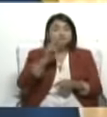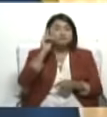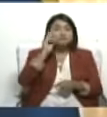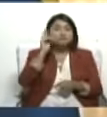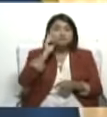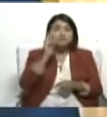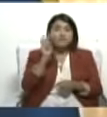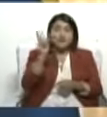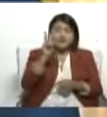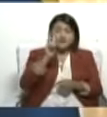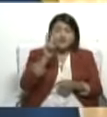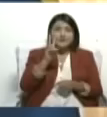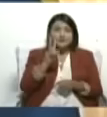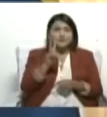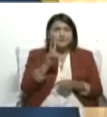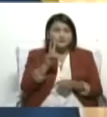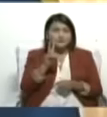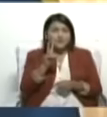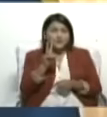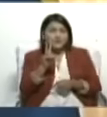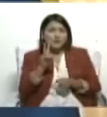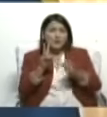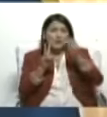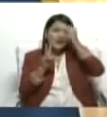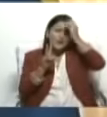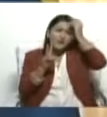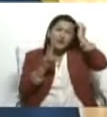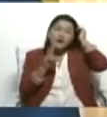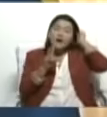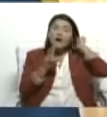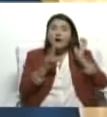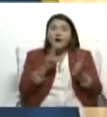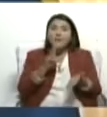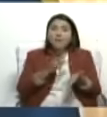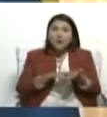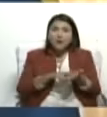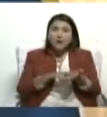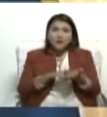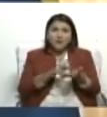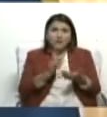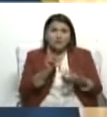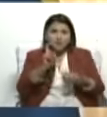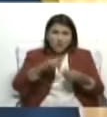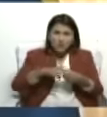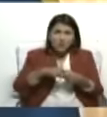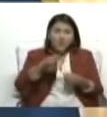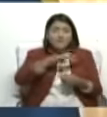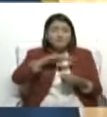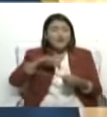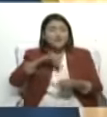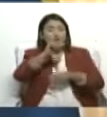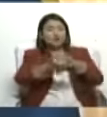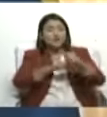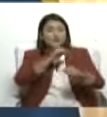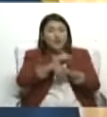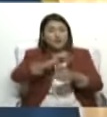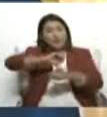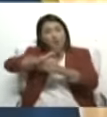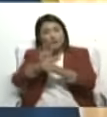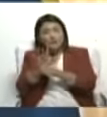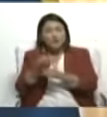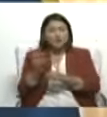en Johannesburgo, Venezuela fue aprobada para su ingreso como un miembro asociado de los BRICS. Hemos